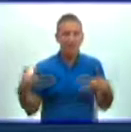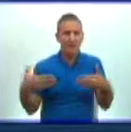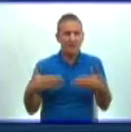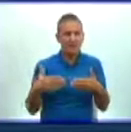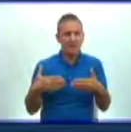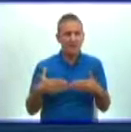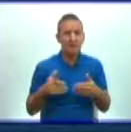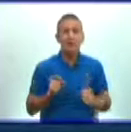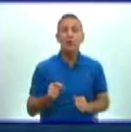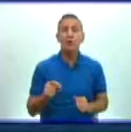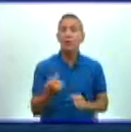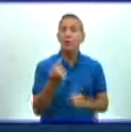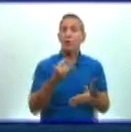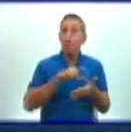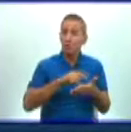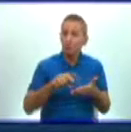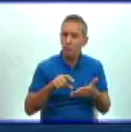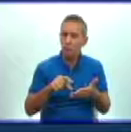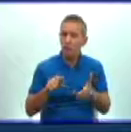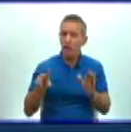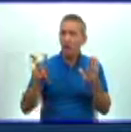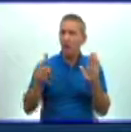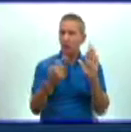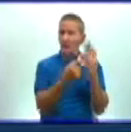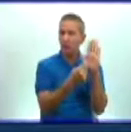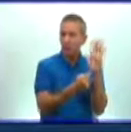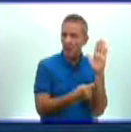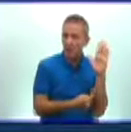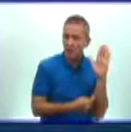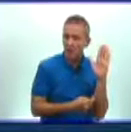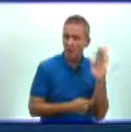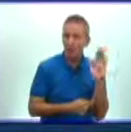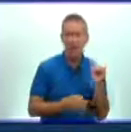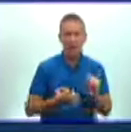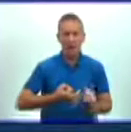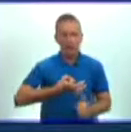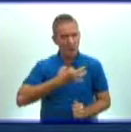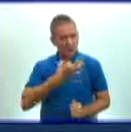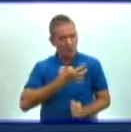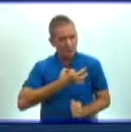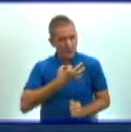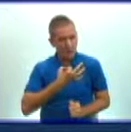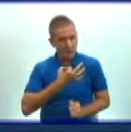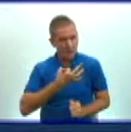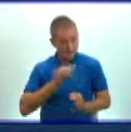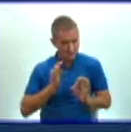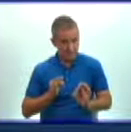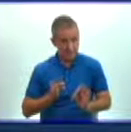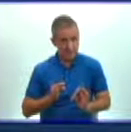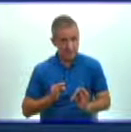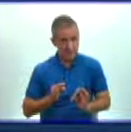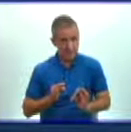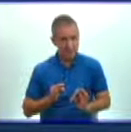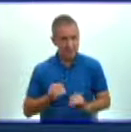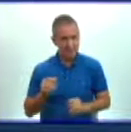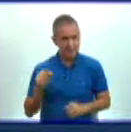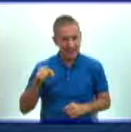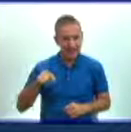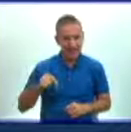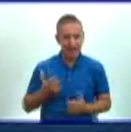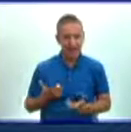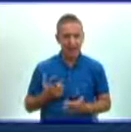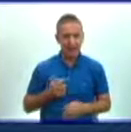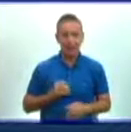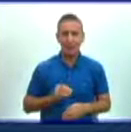oración donde yo doy mi valoración, mis criterios, ¿verdad? Bueno, vamos a